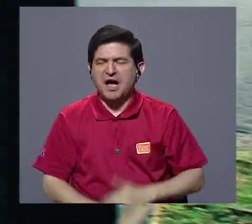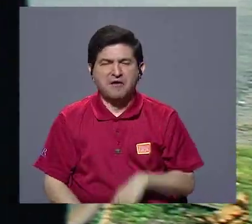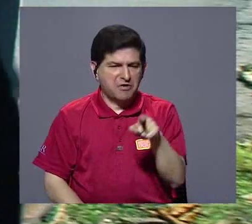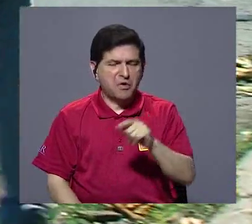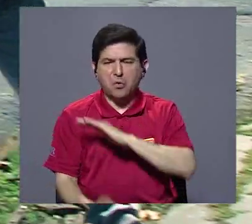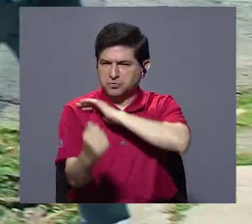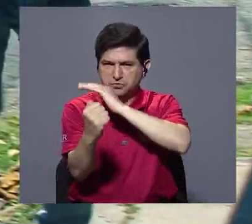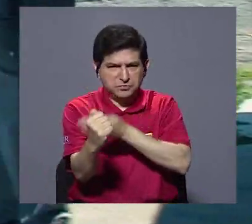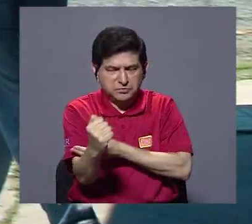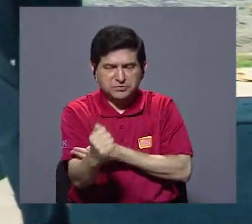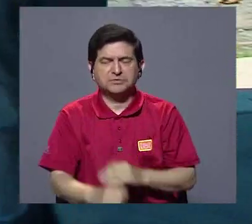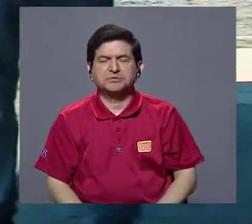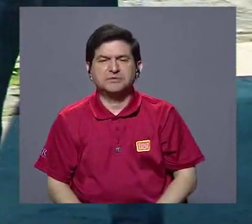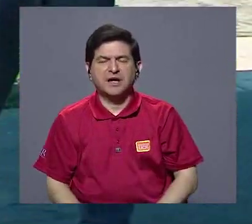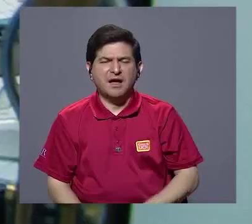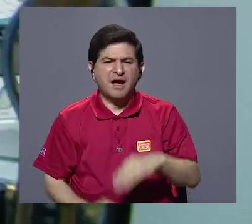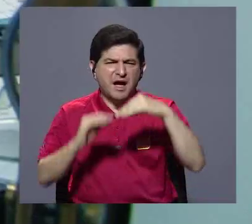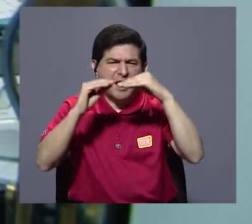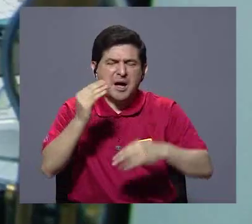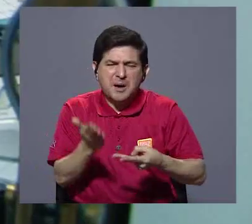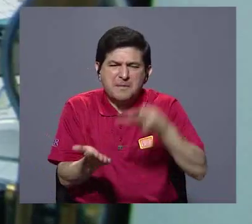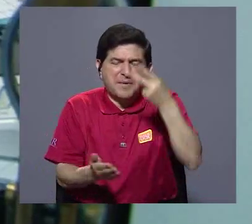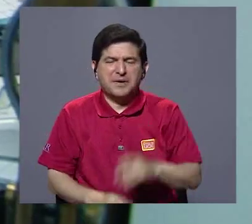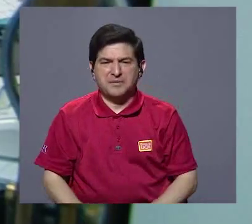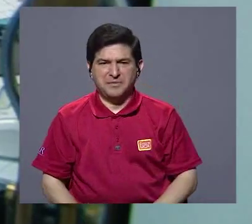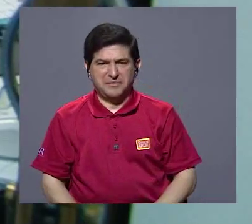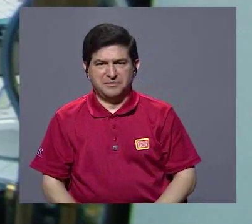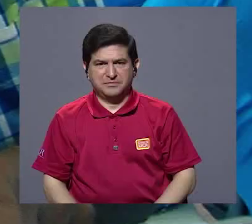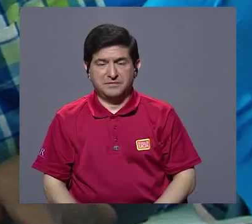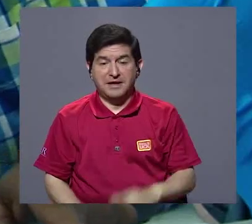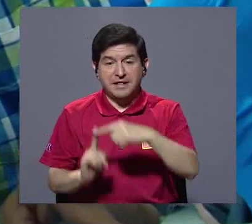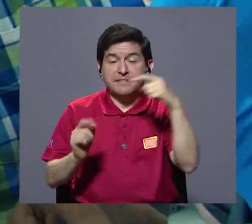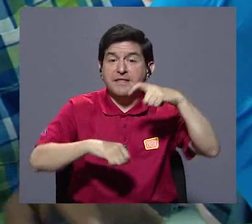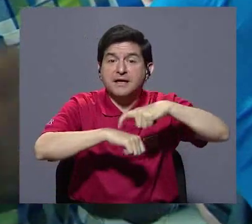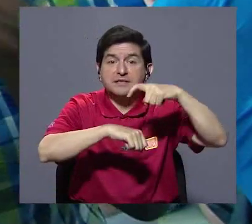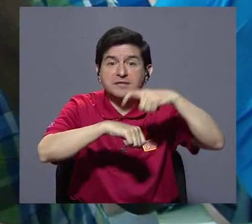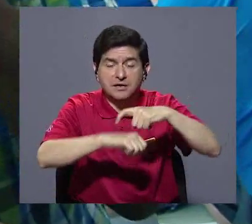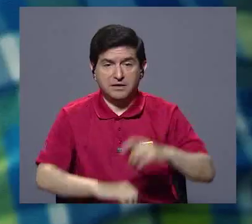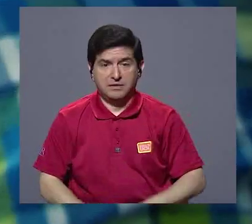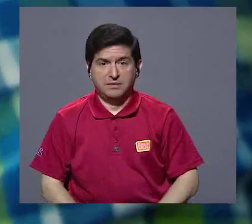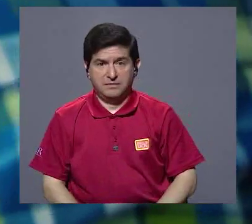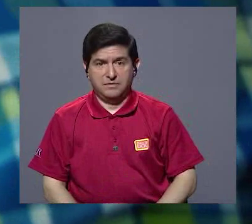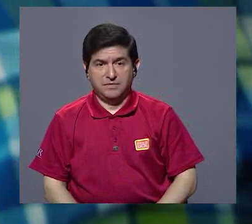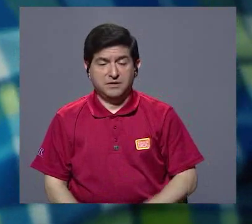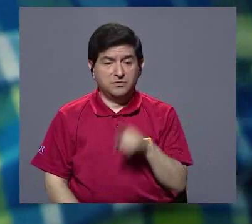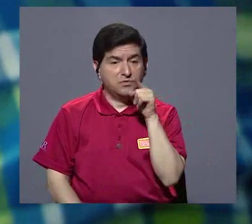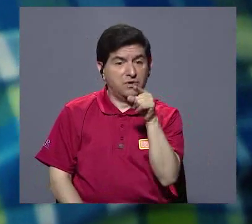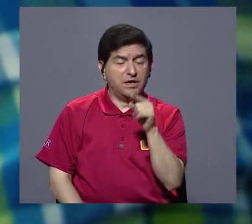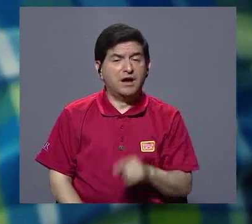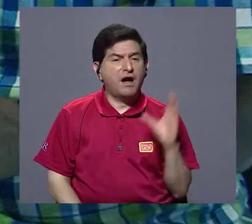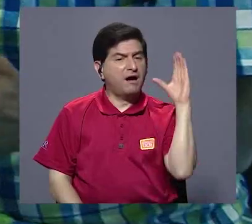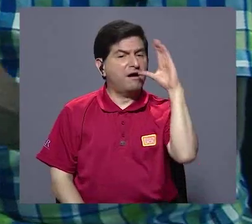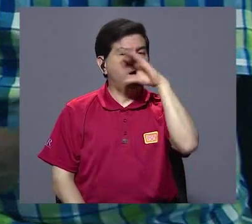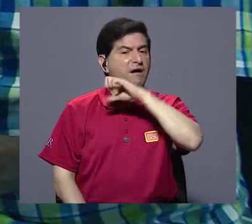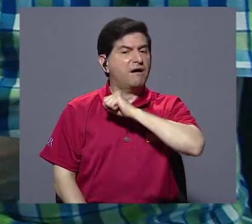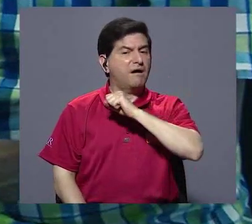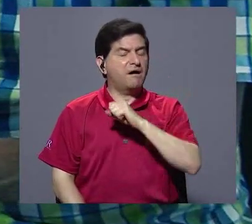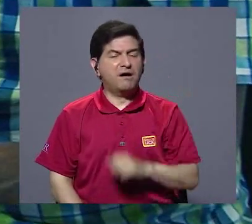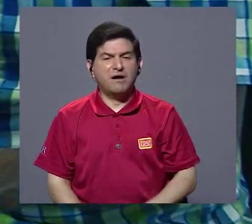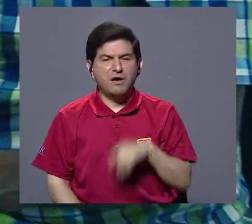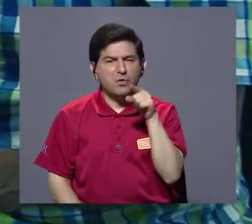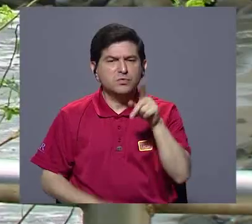capacidades, tus potencialidades, te subestiman, te minimizan desde el momento en que se dan